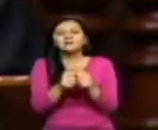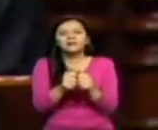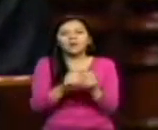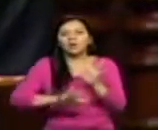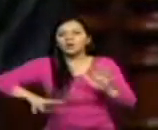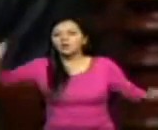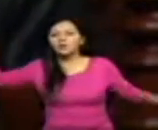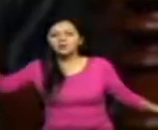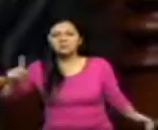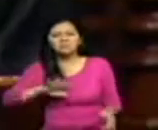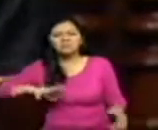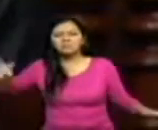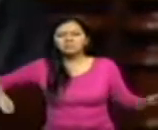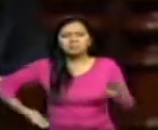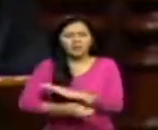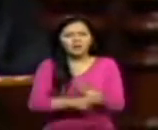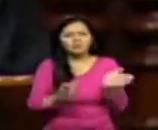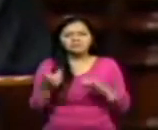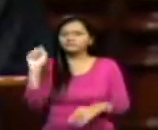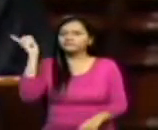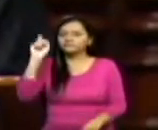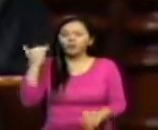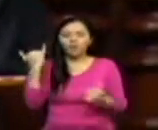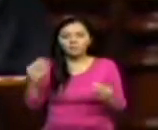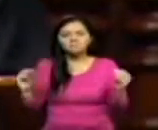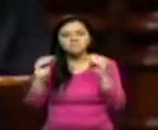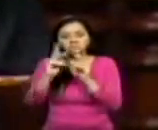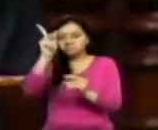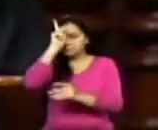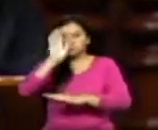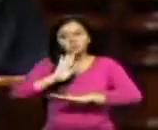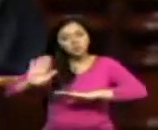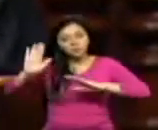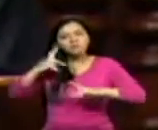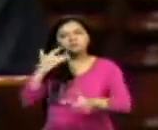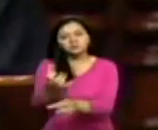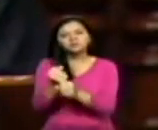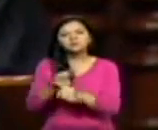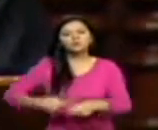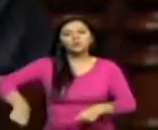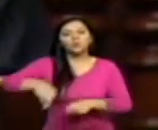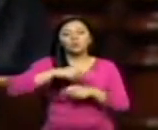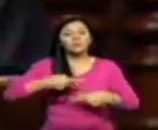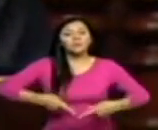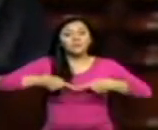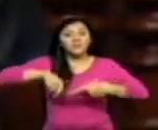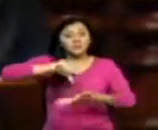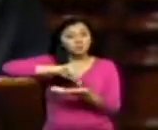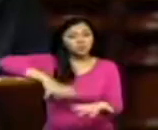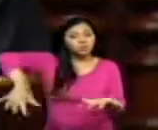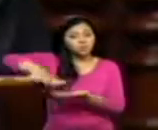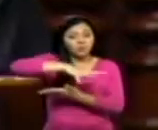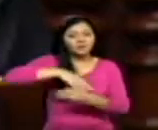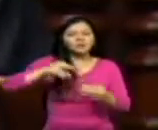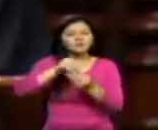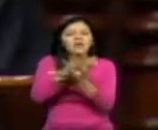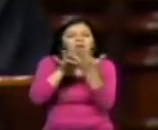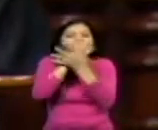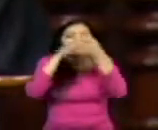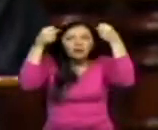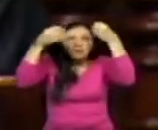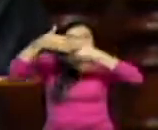teléfono celular. Quiero compartir el sueño de vivir en ciudades menos